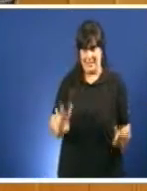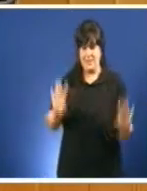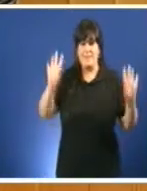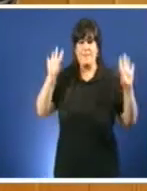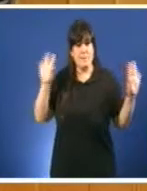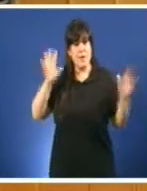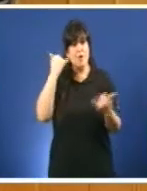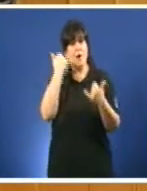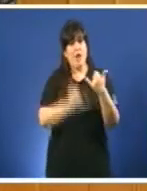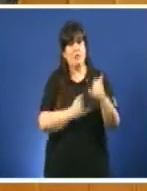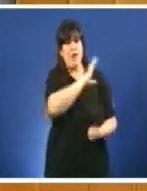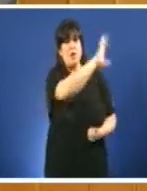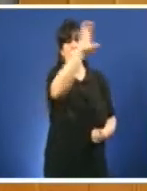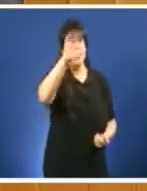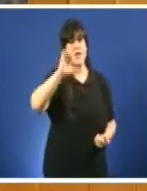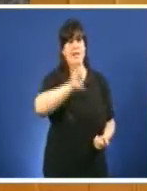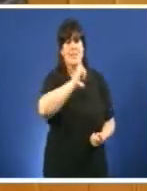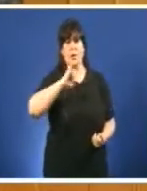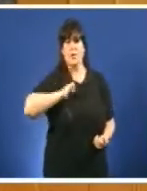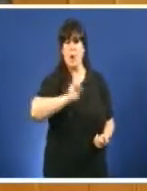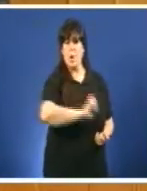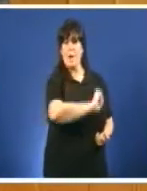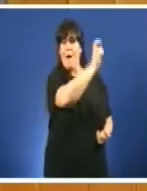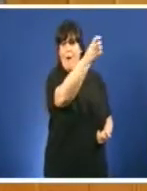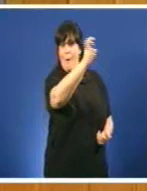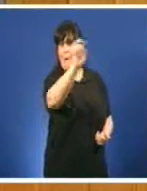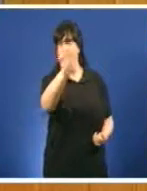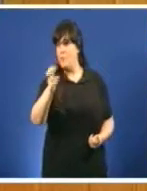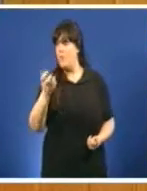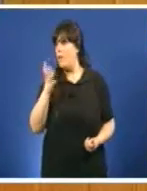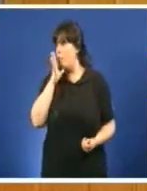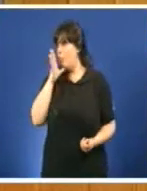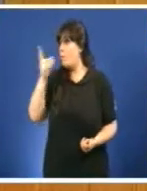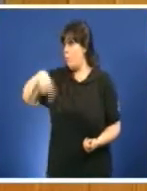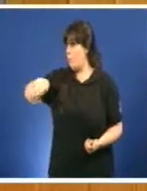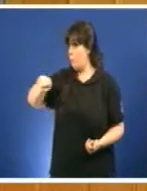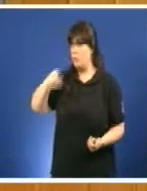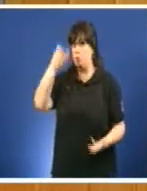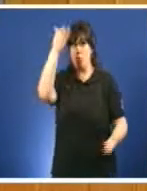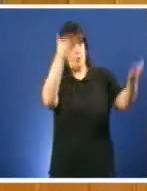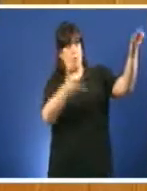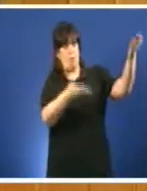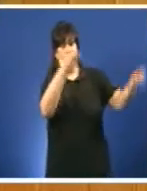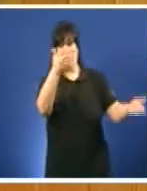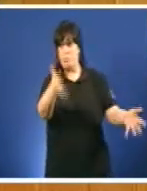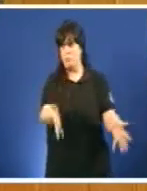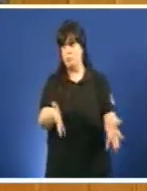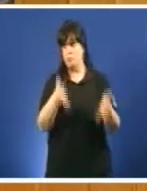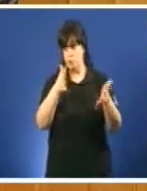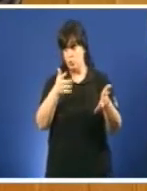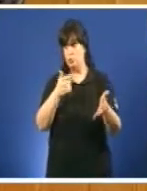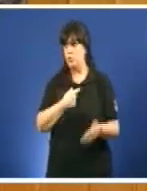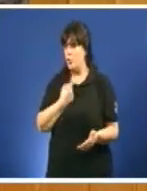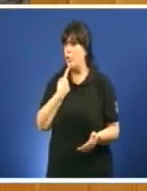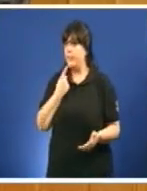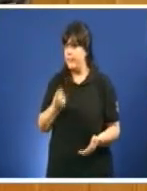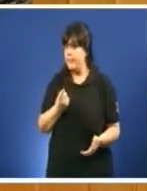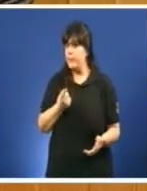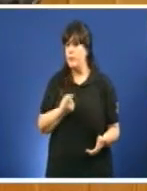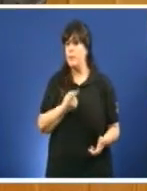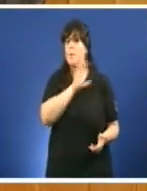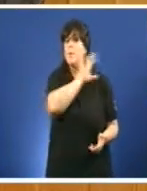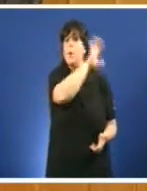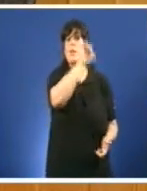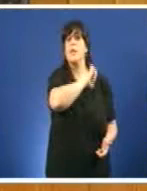outras comunidades autónomas, dado que lle gusta tanto a comparativa coas outras comunidades autónomas, foi grazas a